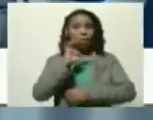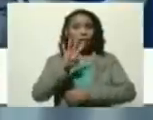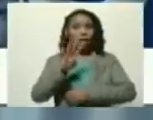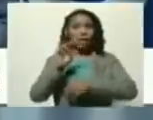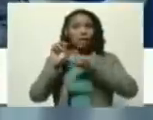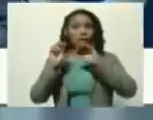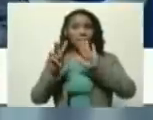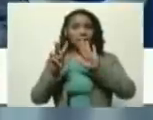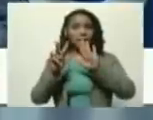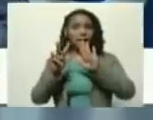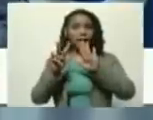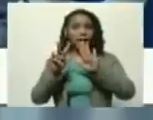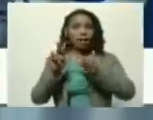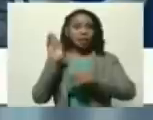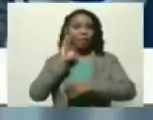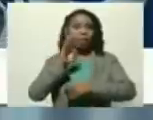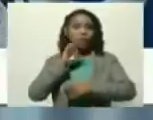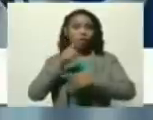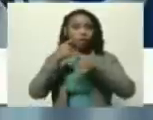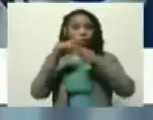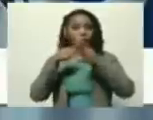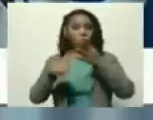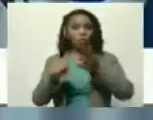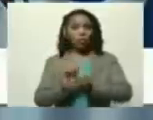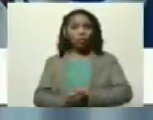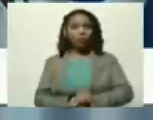kilos de chatarra, entre otros.